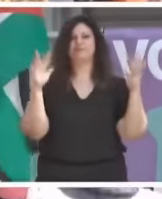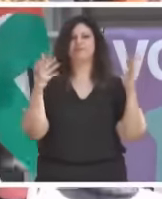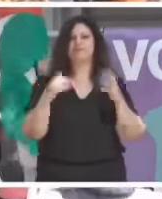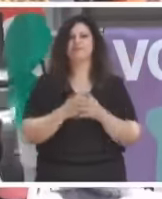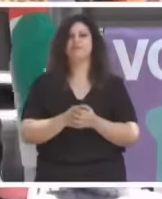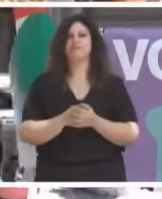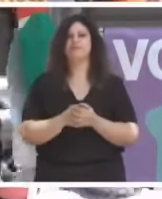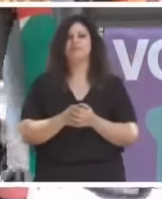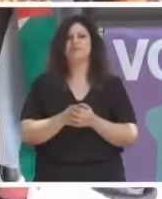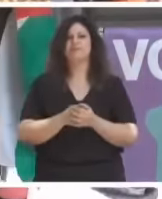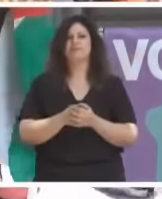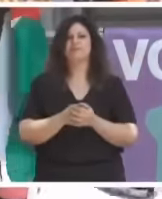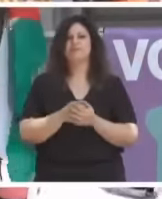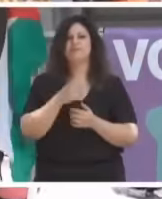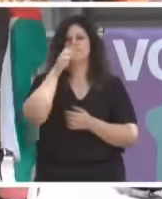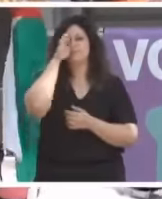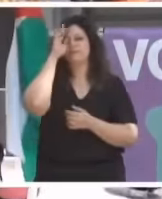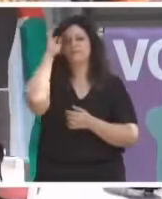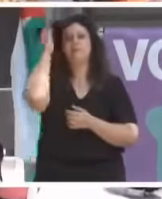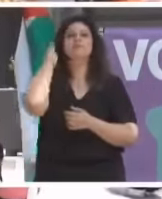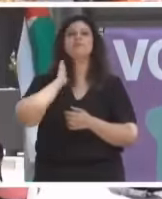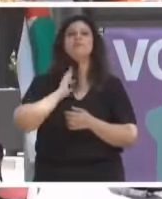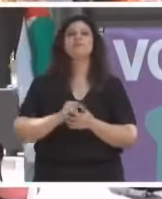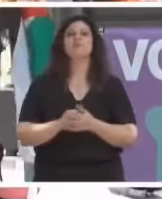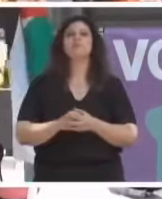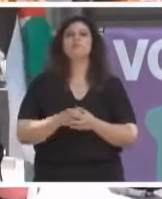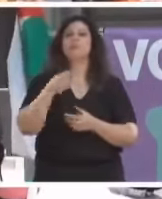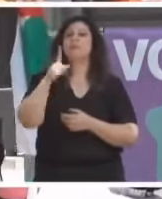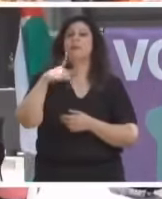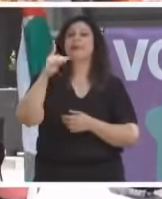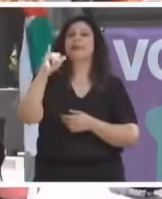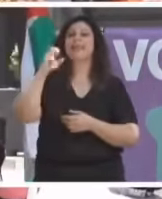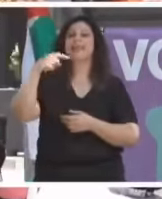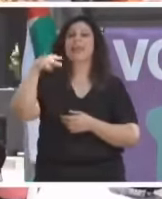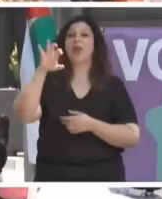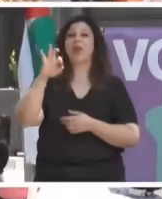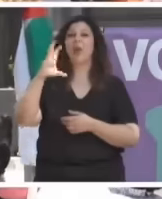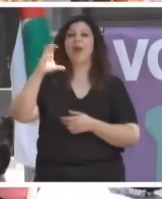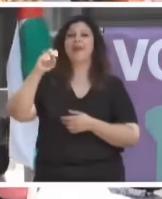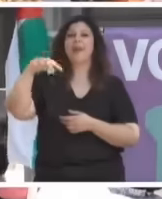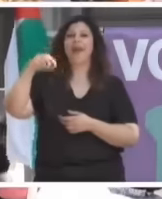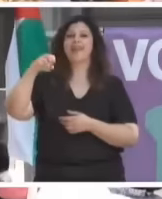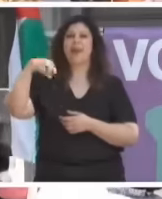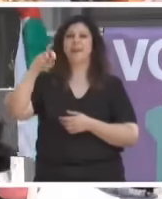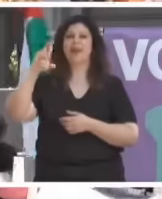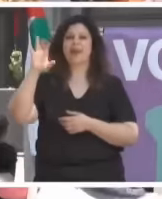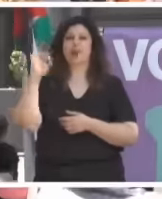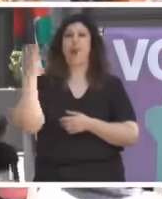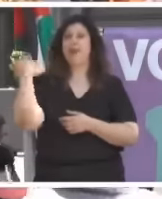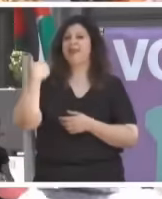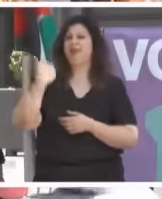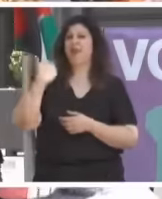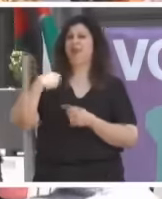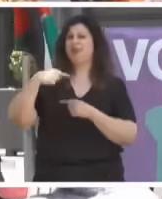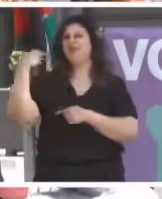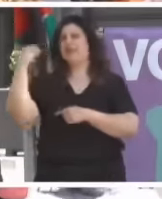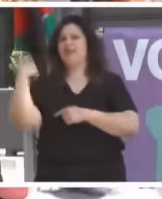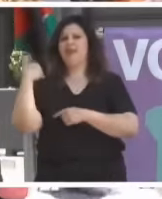con gente como Diego Cañamero, que ayer nos contaba en Sevilla,